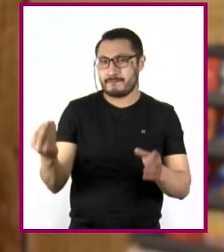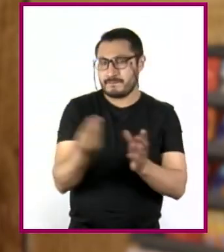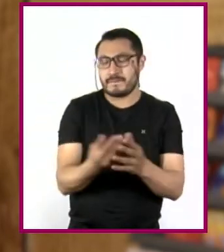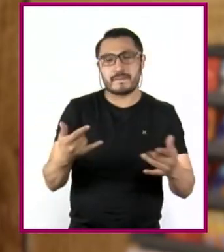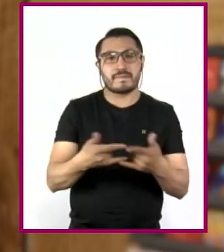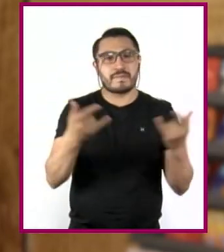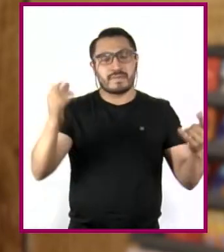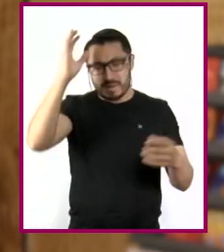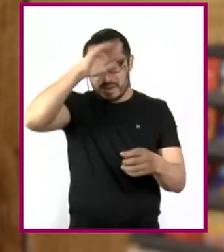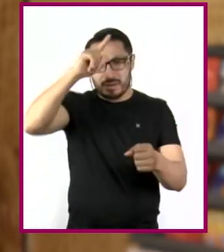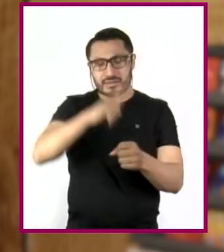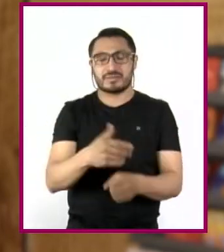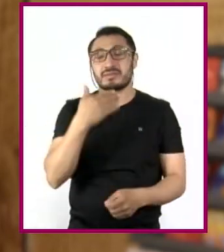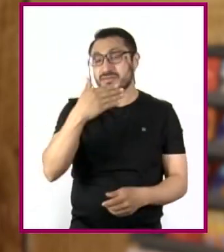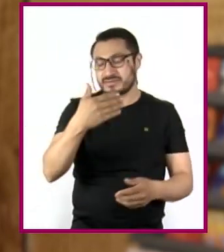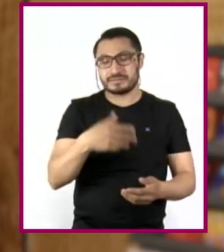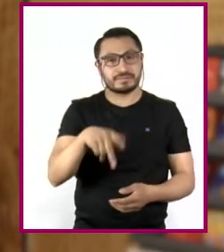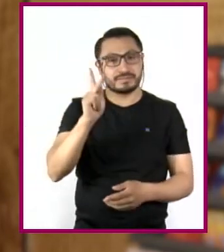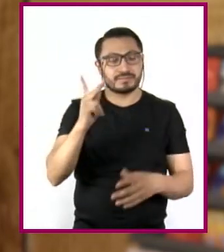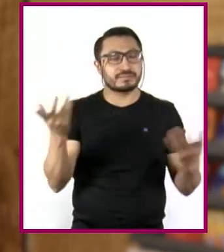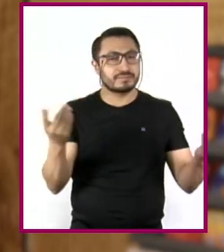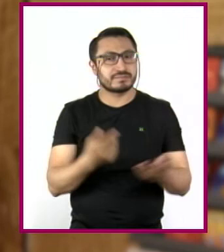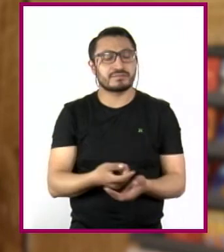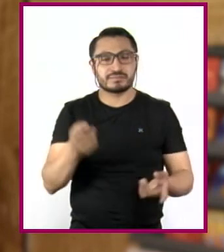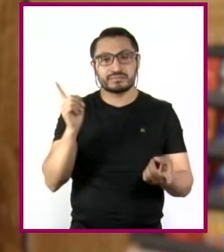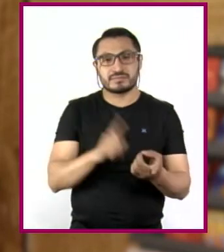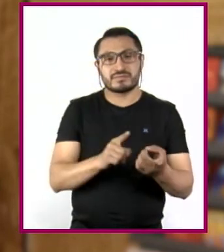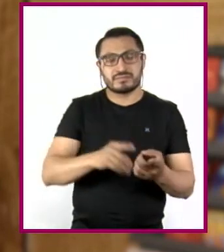historia y cultura popular, Lu, pero ¿dónde